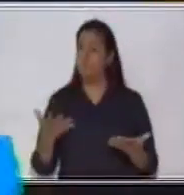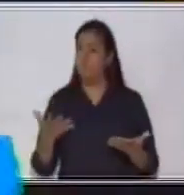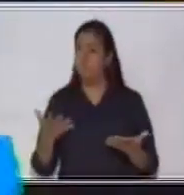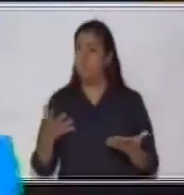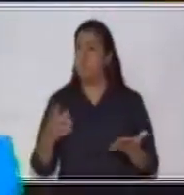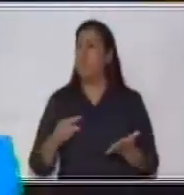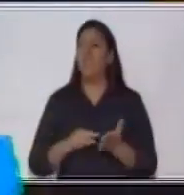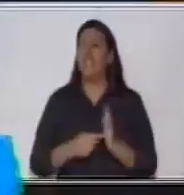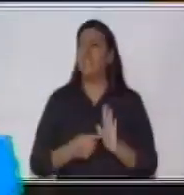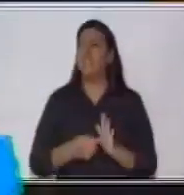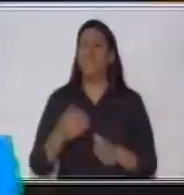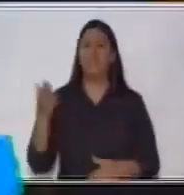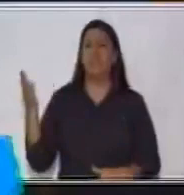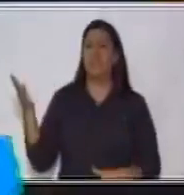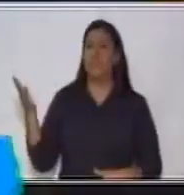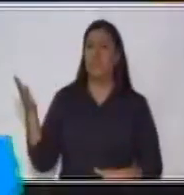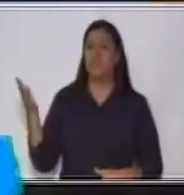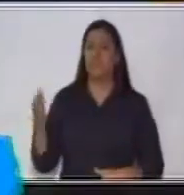¿qué es esto que tenemos acá?